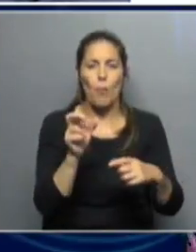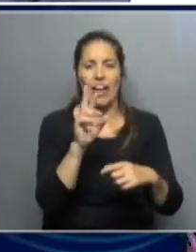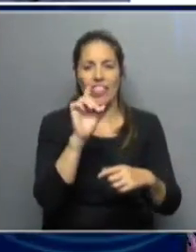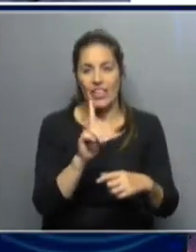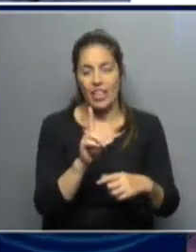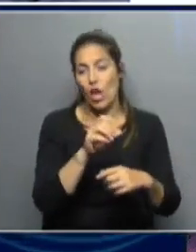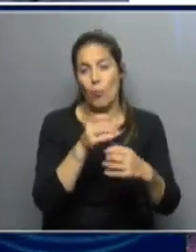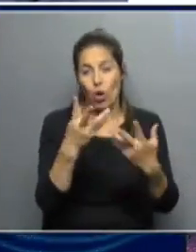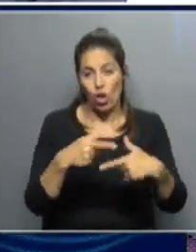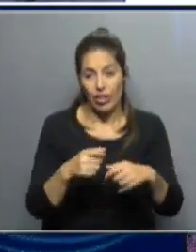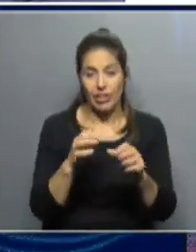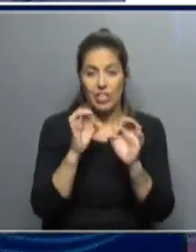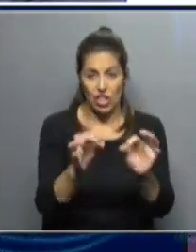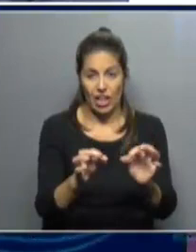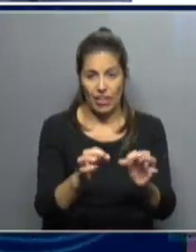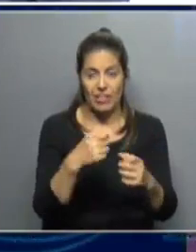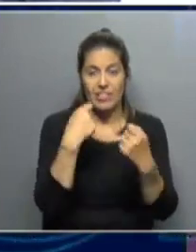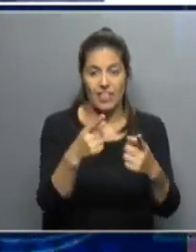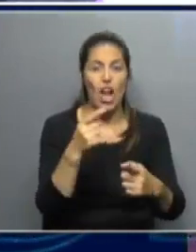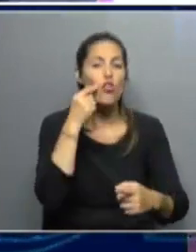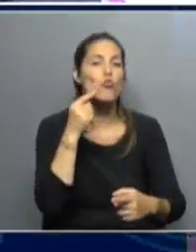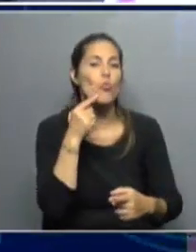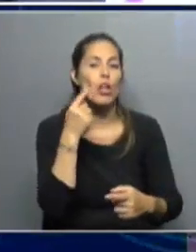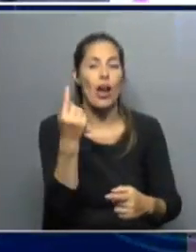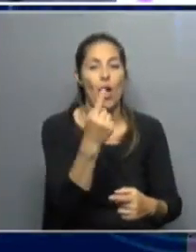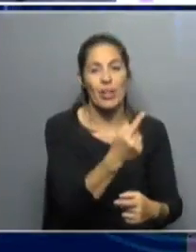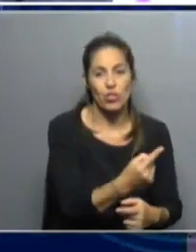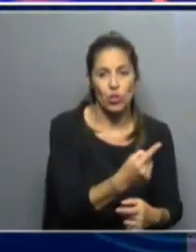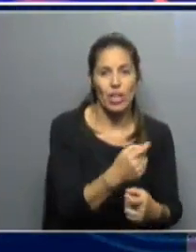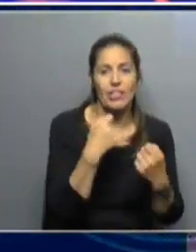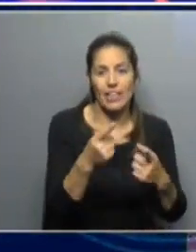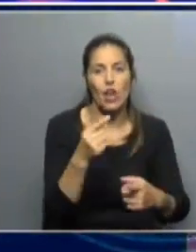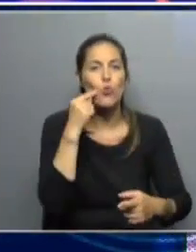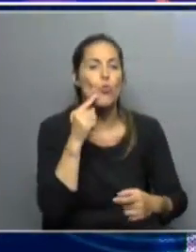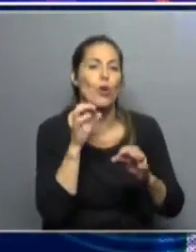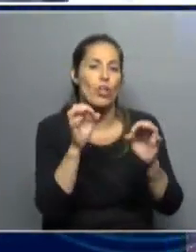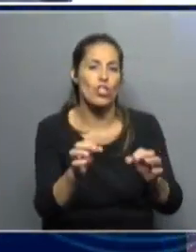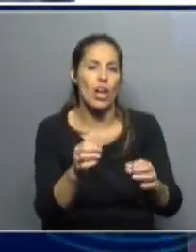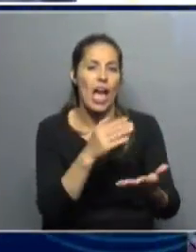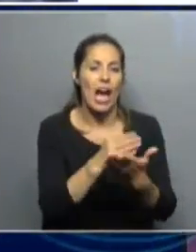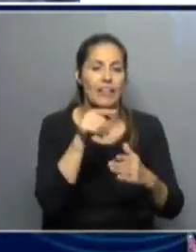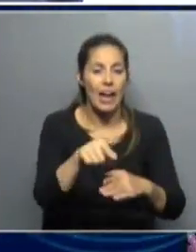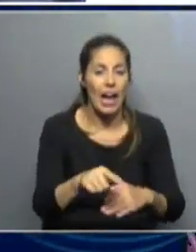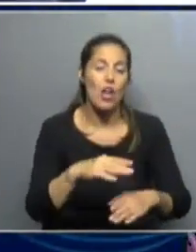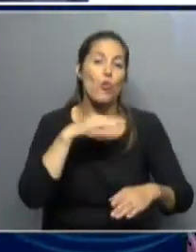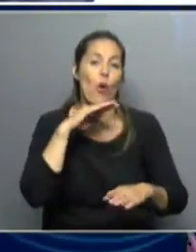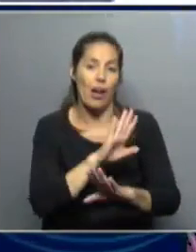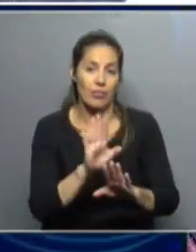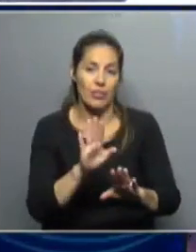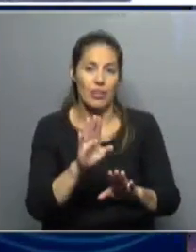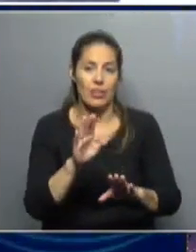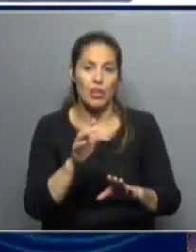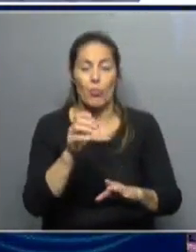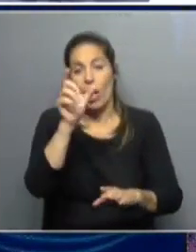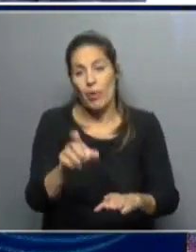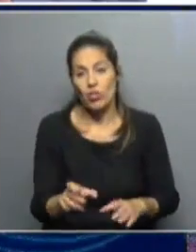llegada. Sí. Porque se reparten números para que la gente no se quede. Te dan numeritos. Un numerito. Es más, hasta acá hay lugar. Después la gente, si